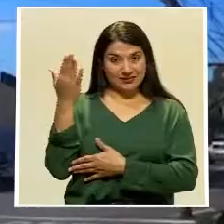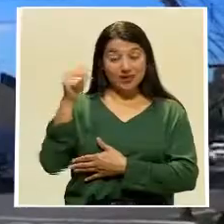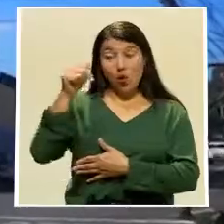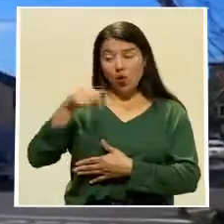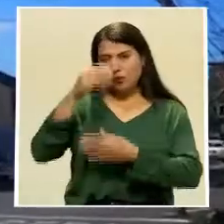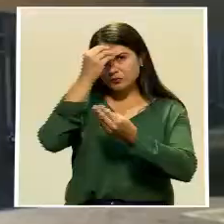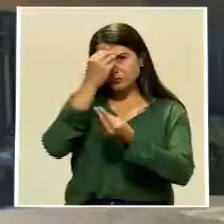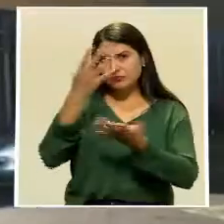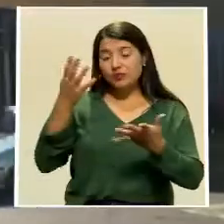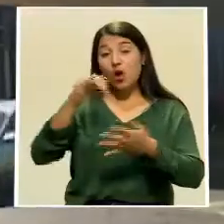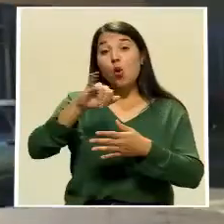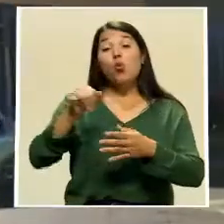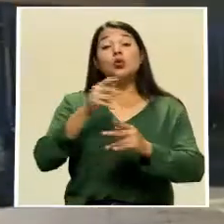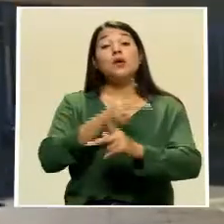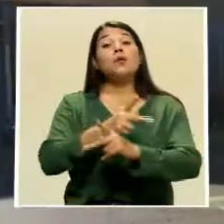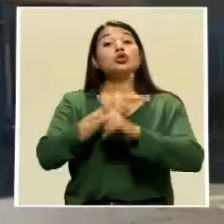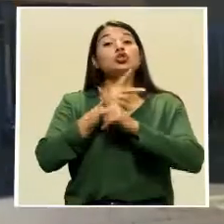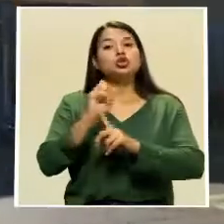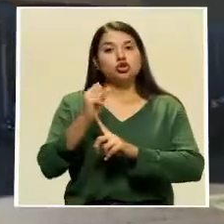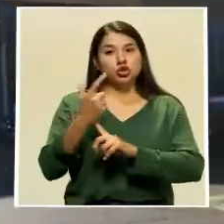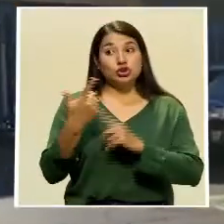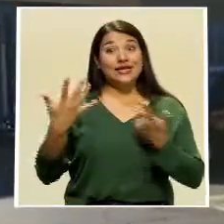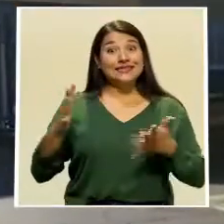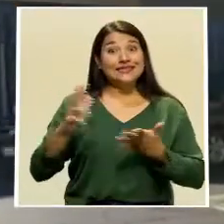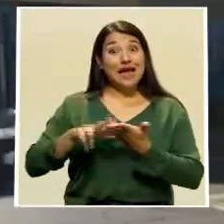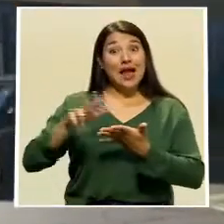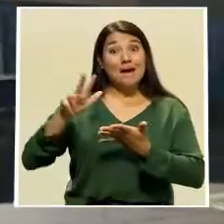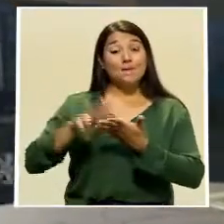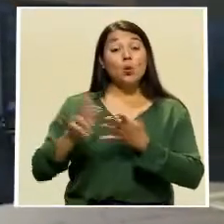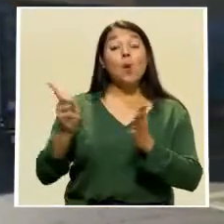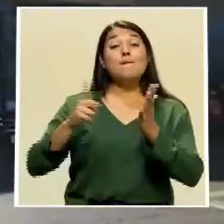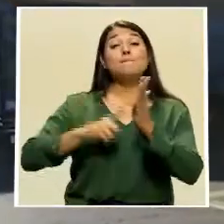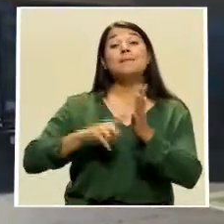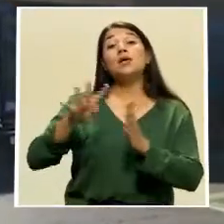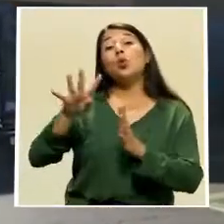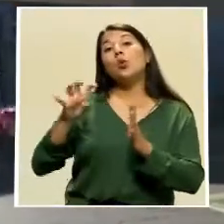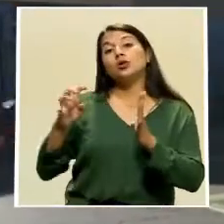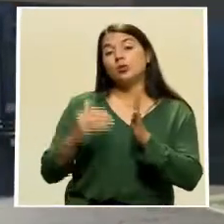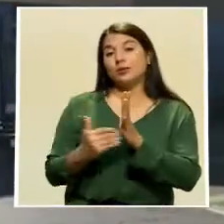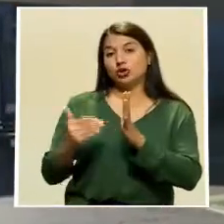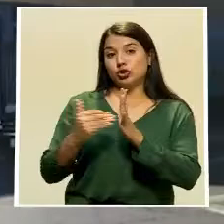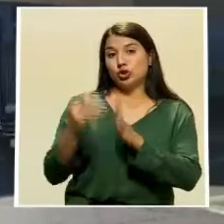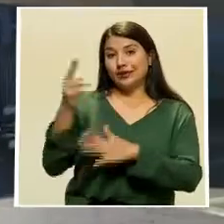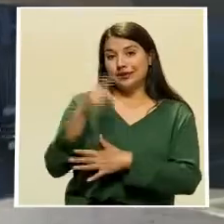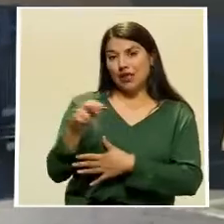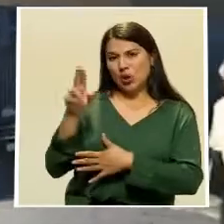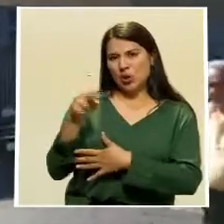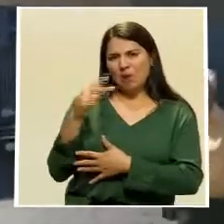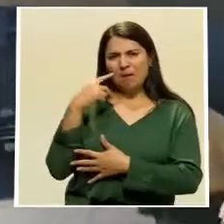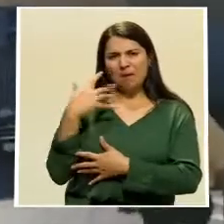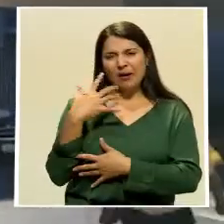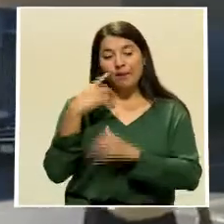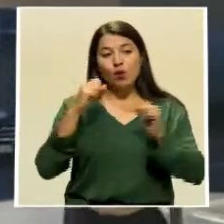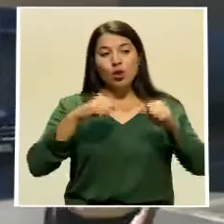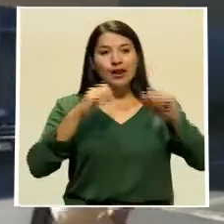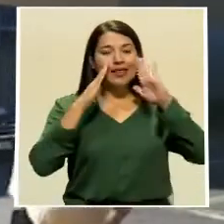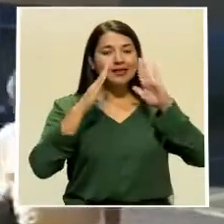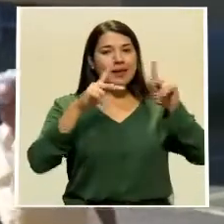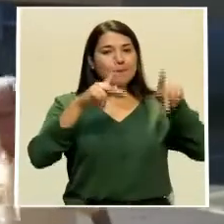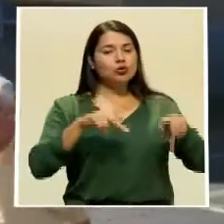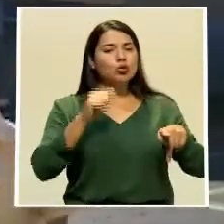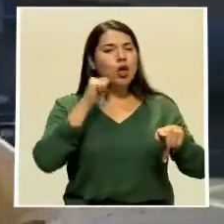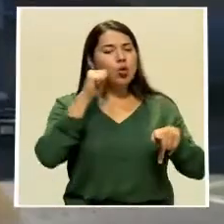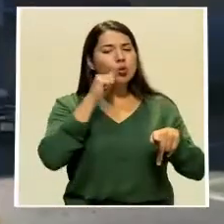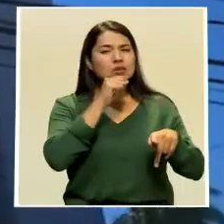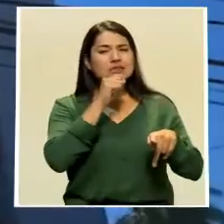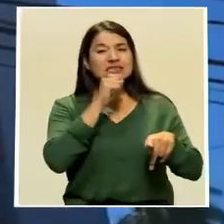informó que la Junta de Protección Social aprobó 1.400 millones de colones para la atención de adultos mayores afectados